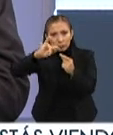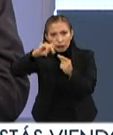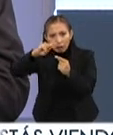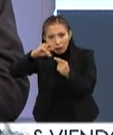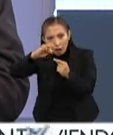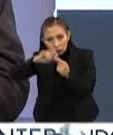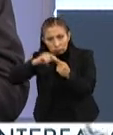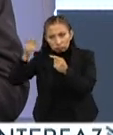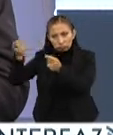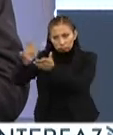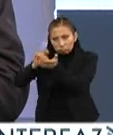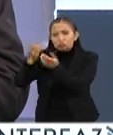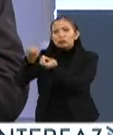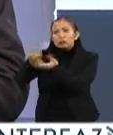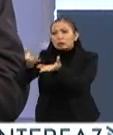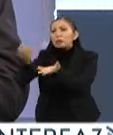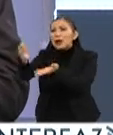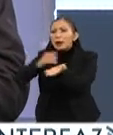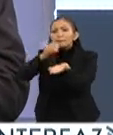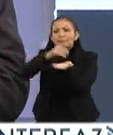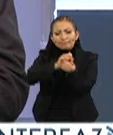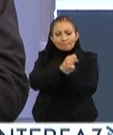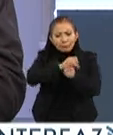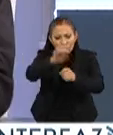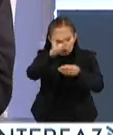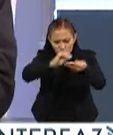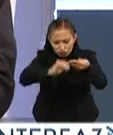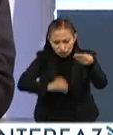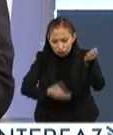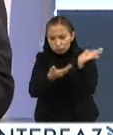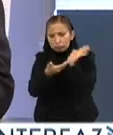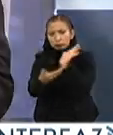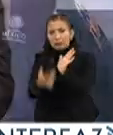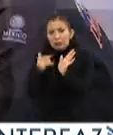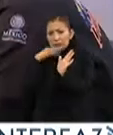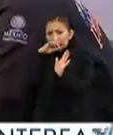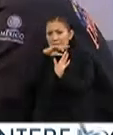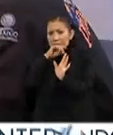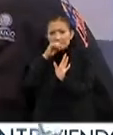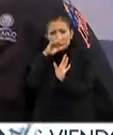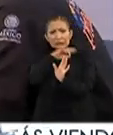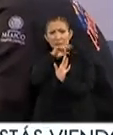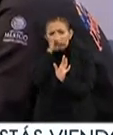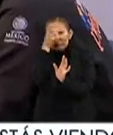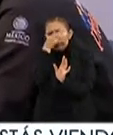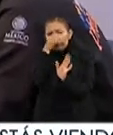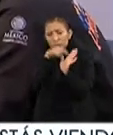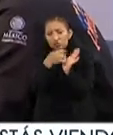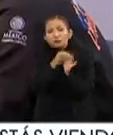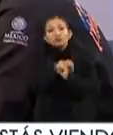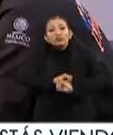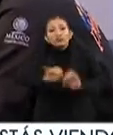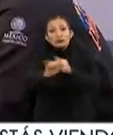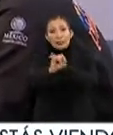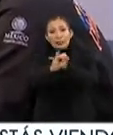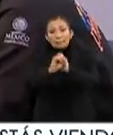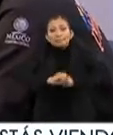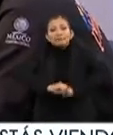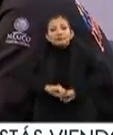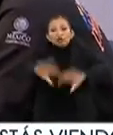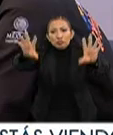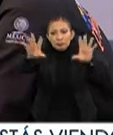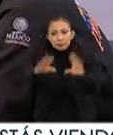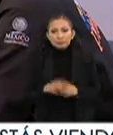ingenieros, ¿no? Para generar un reportaje que en muy poco tiempo se puso en línea